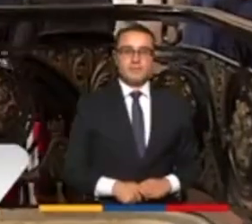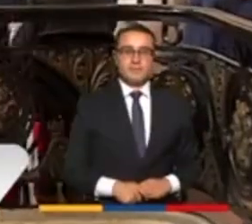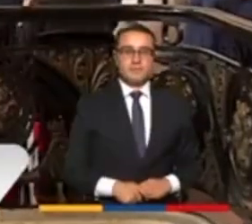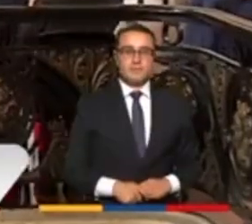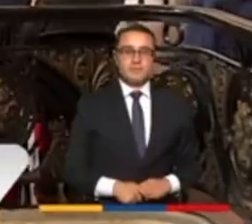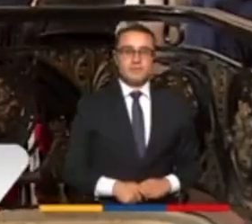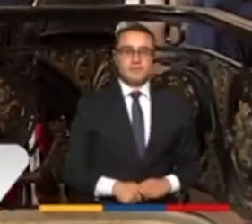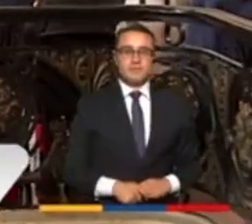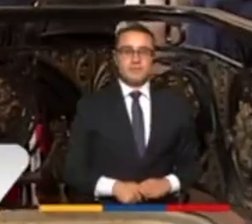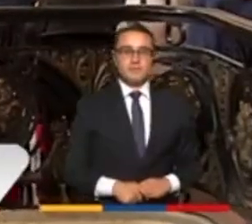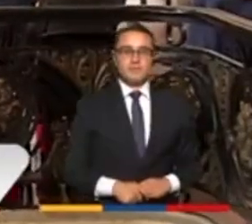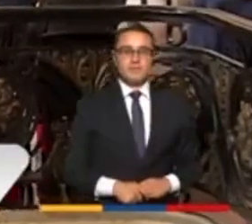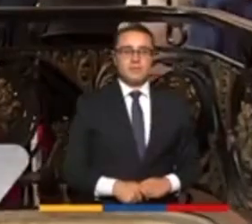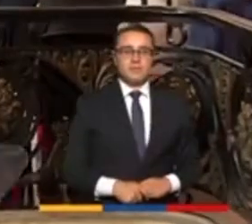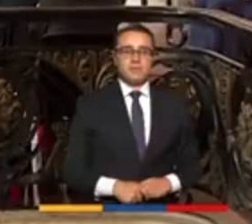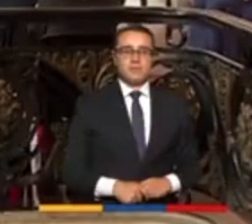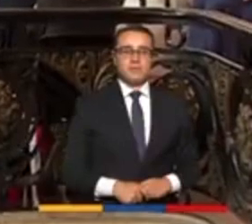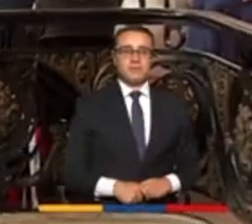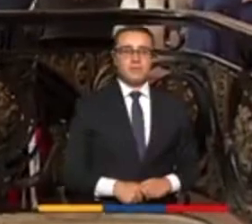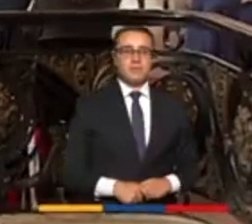presente, pero está mal.